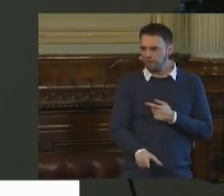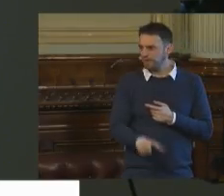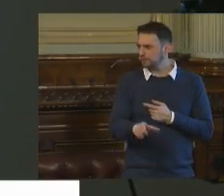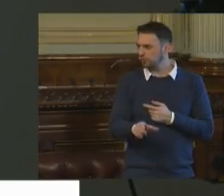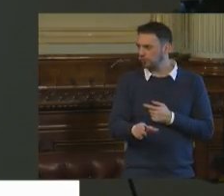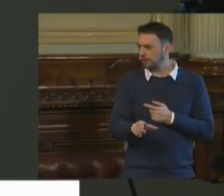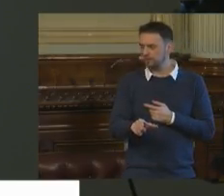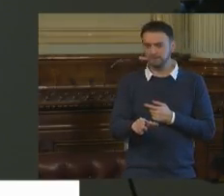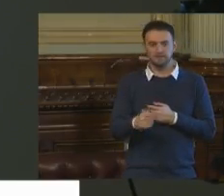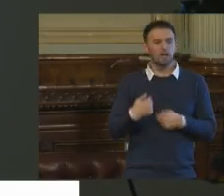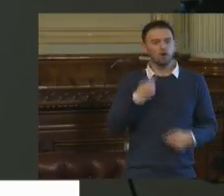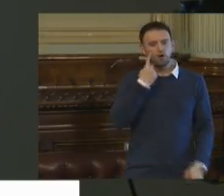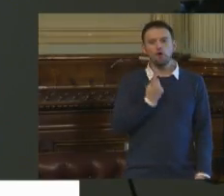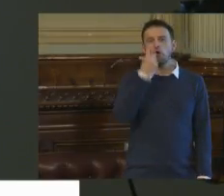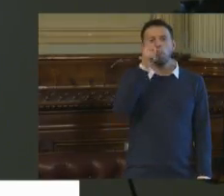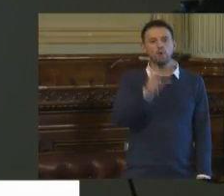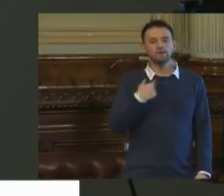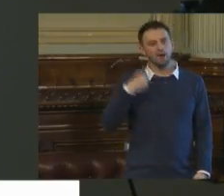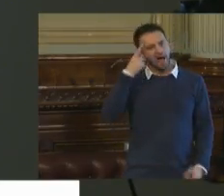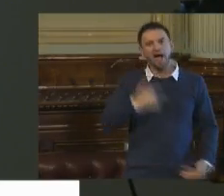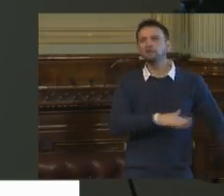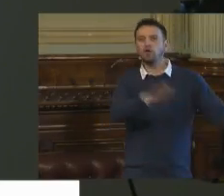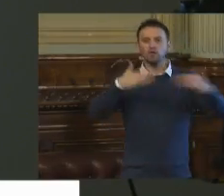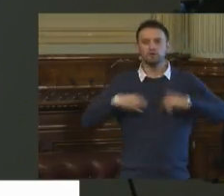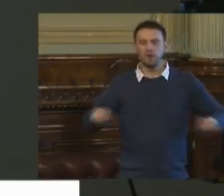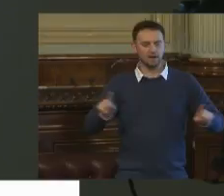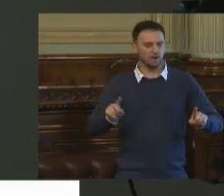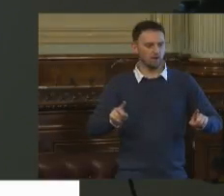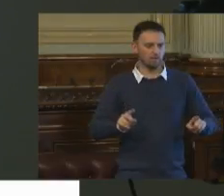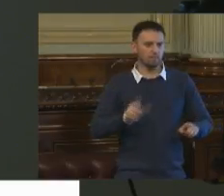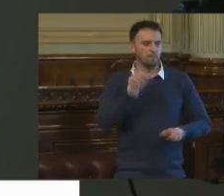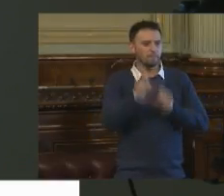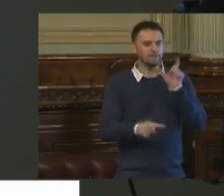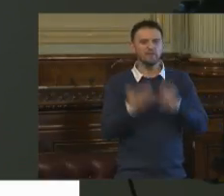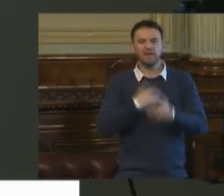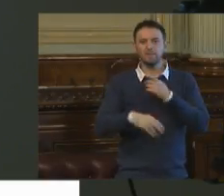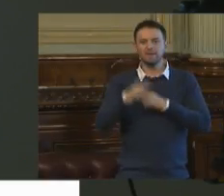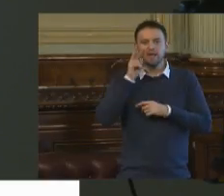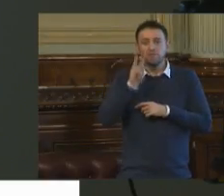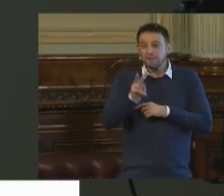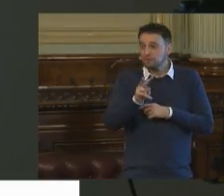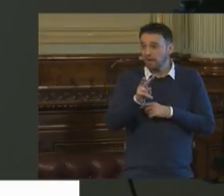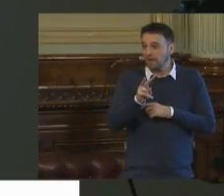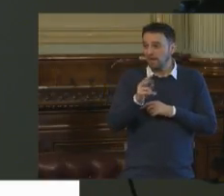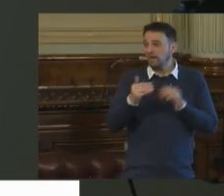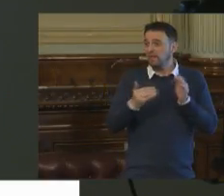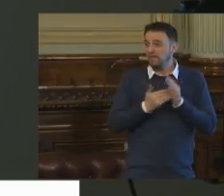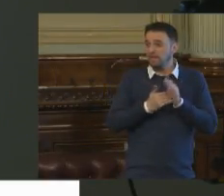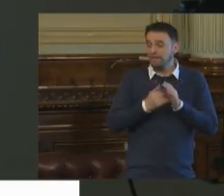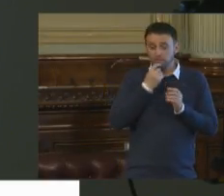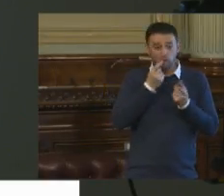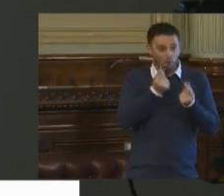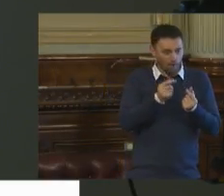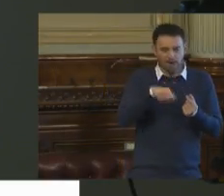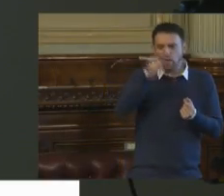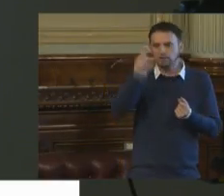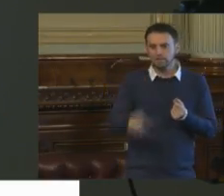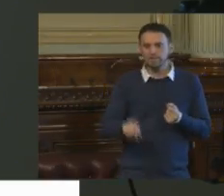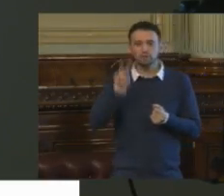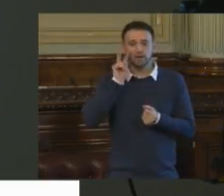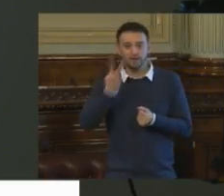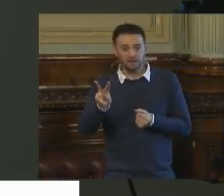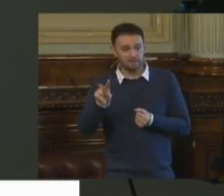no conoce a todas las personas con discapacidad visual lo que es válido útil para una persona no lo tiene que ser